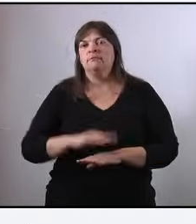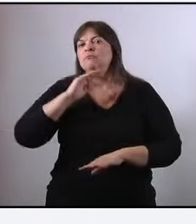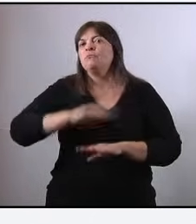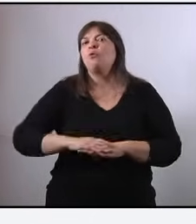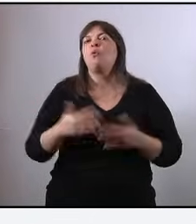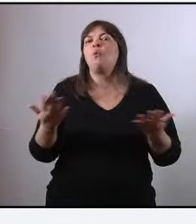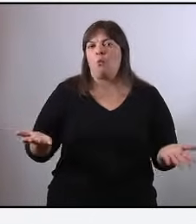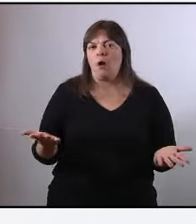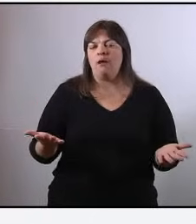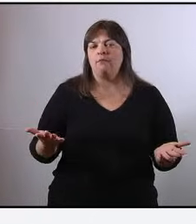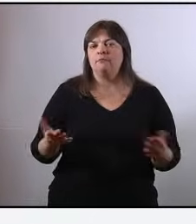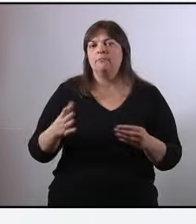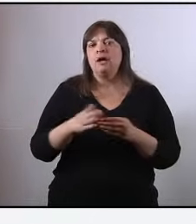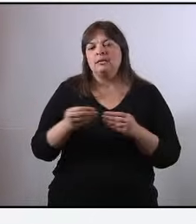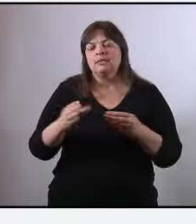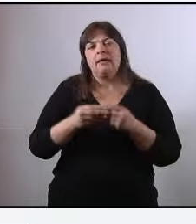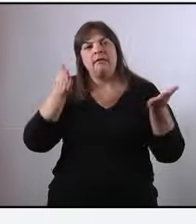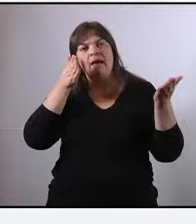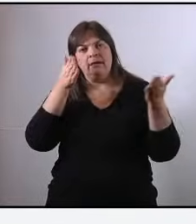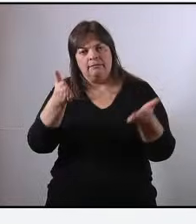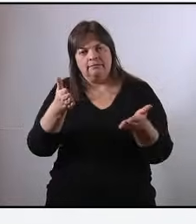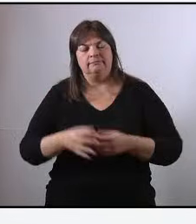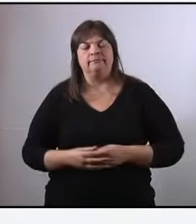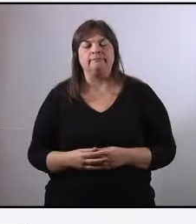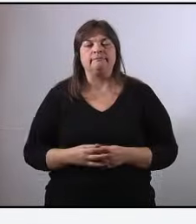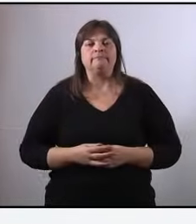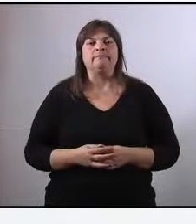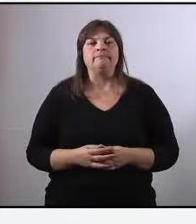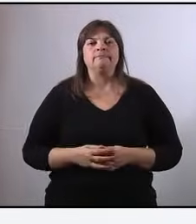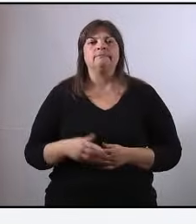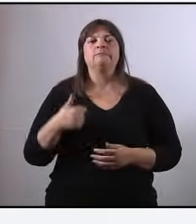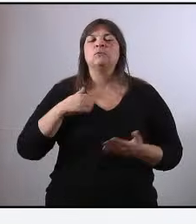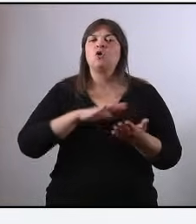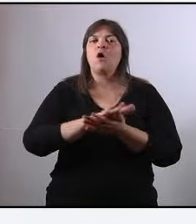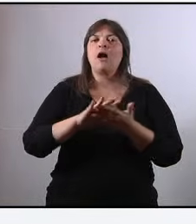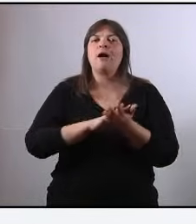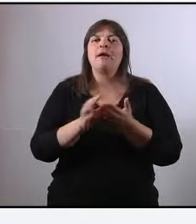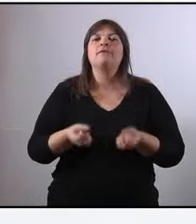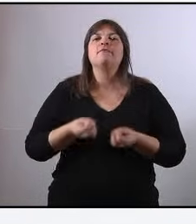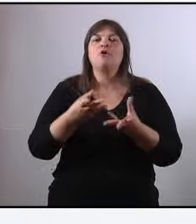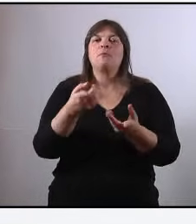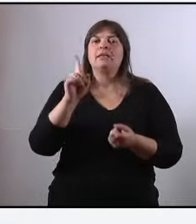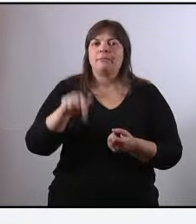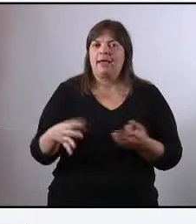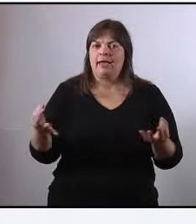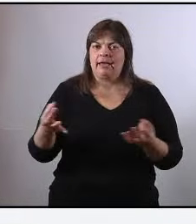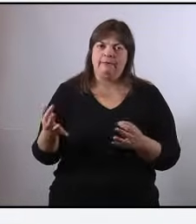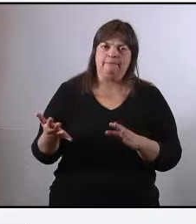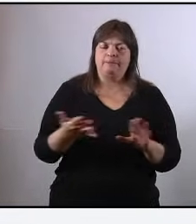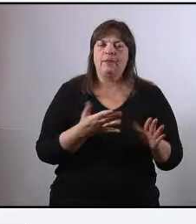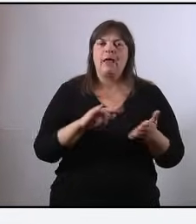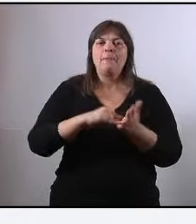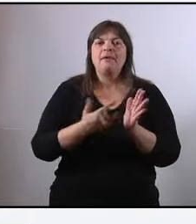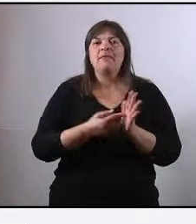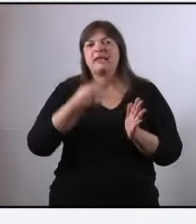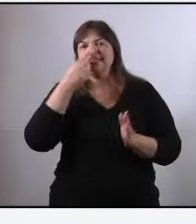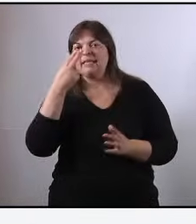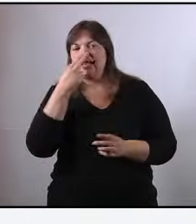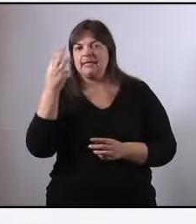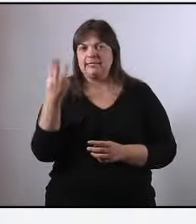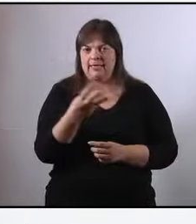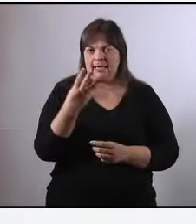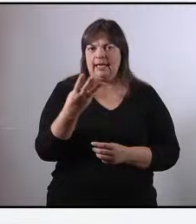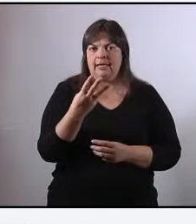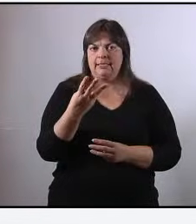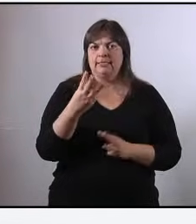esa asistencia sanitaria. Quiero hablarles también de 3 medidas de interés relacionadas con